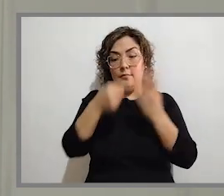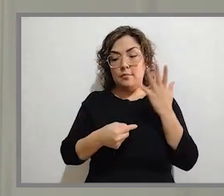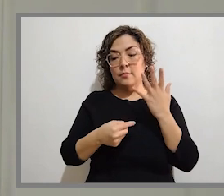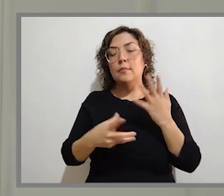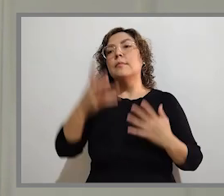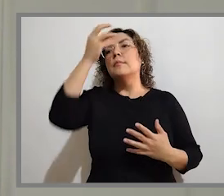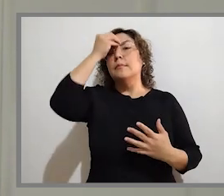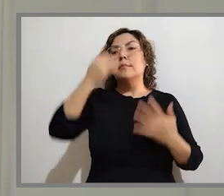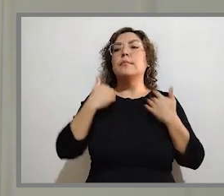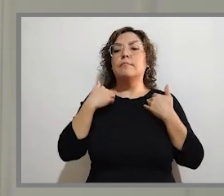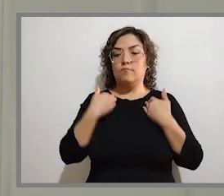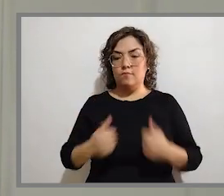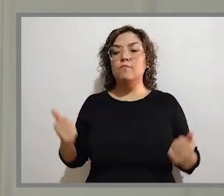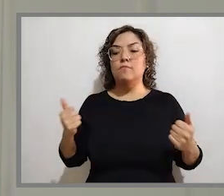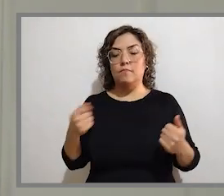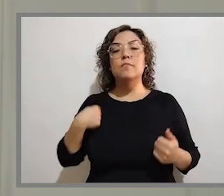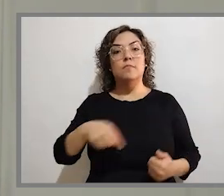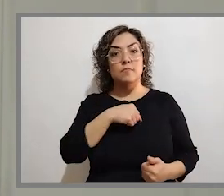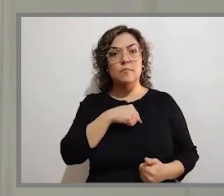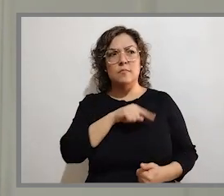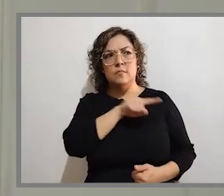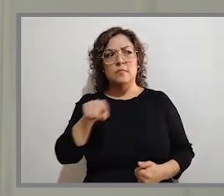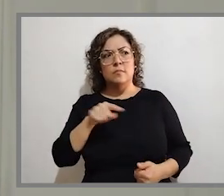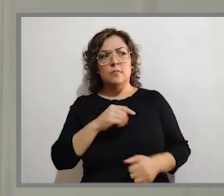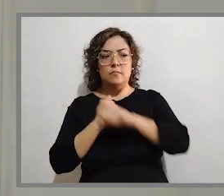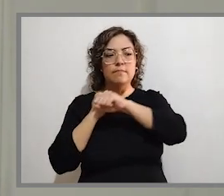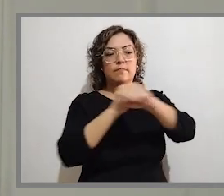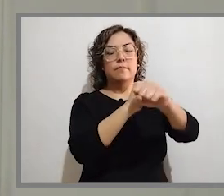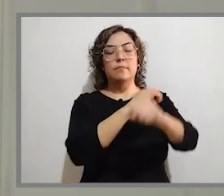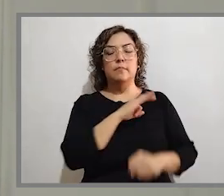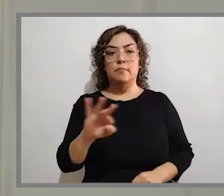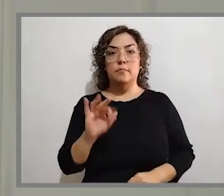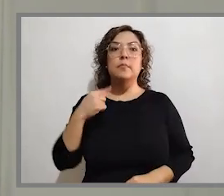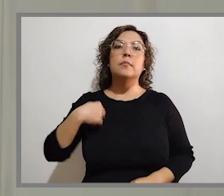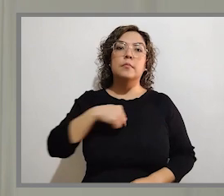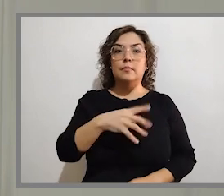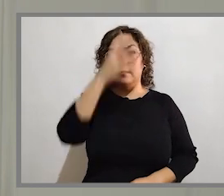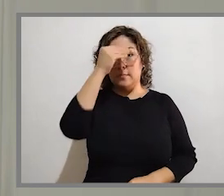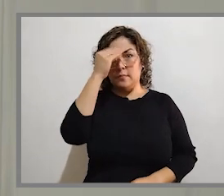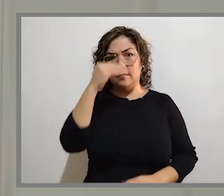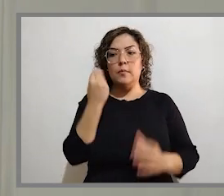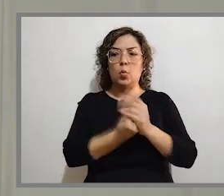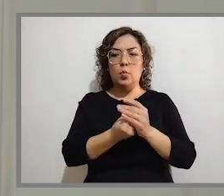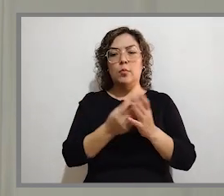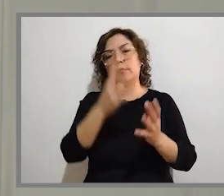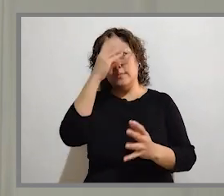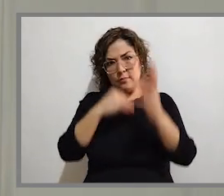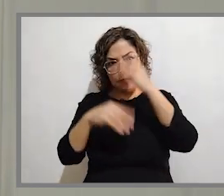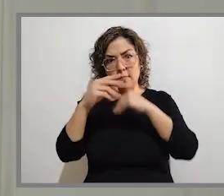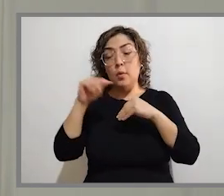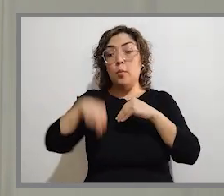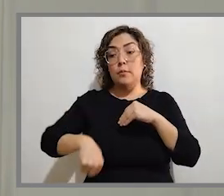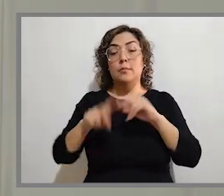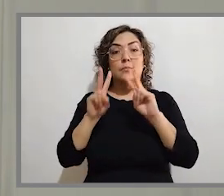y combatir este tipo de agresiones. A través de estos talleres y espacios de diálogo como los que hoy se organizan,